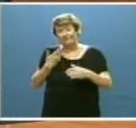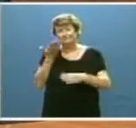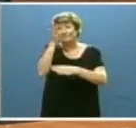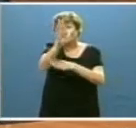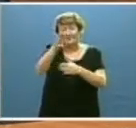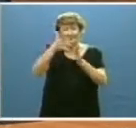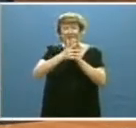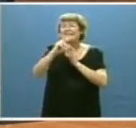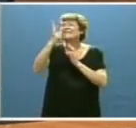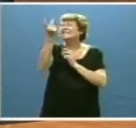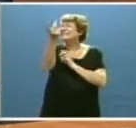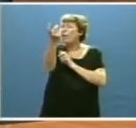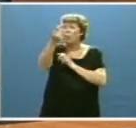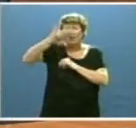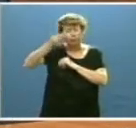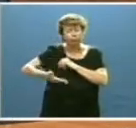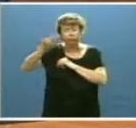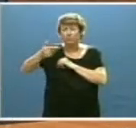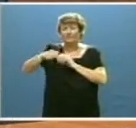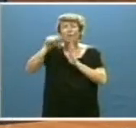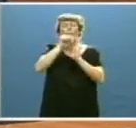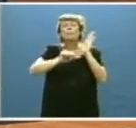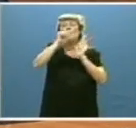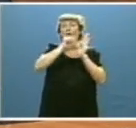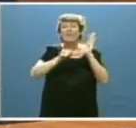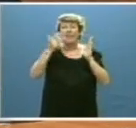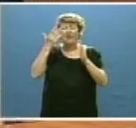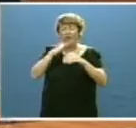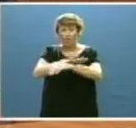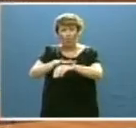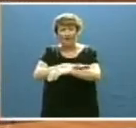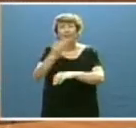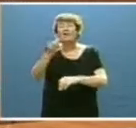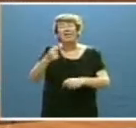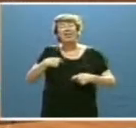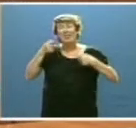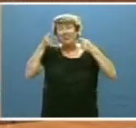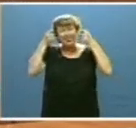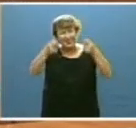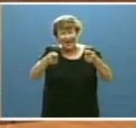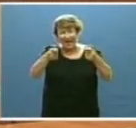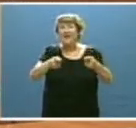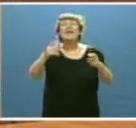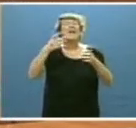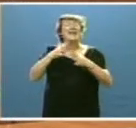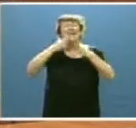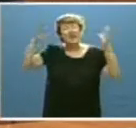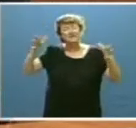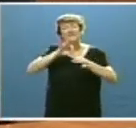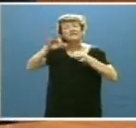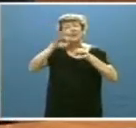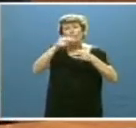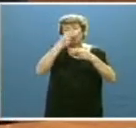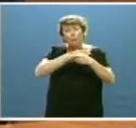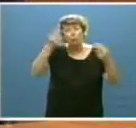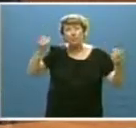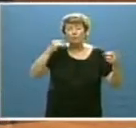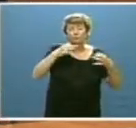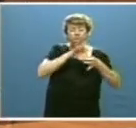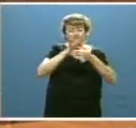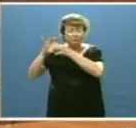de las grandes prioridades de este programa de gobierno que es garantizar los grandes servicios públicos y la cohesión